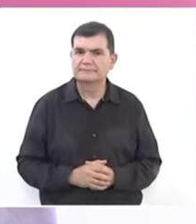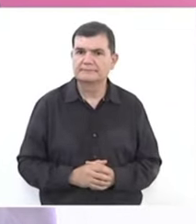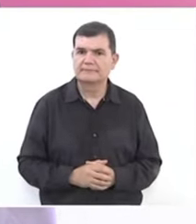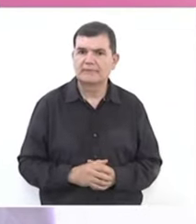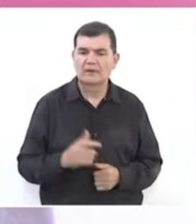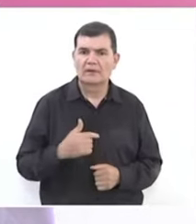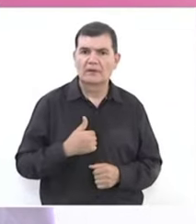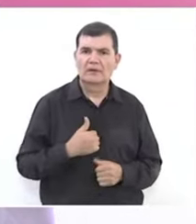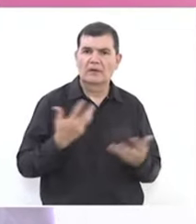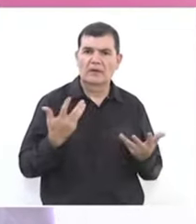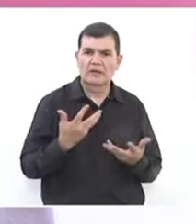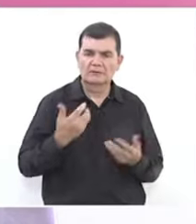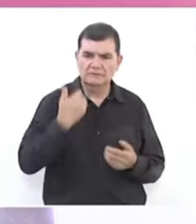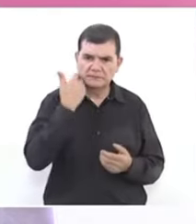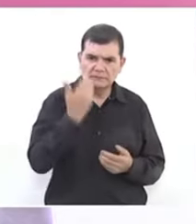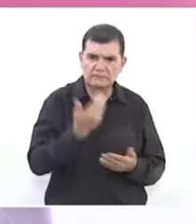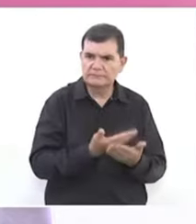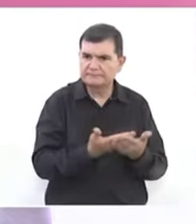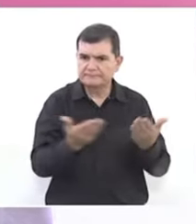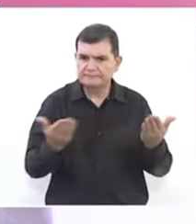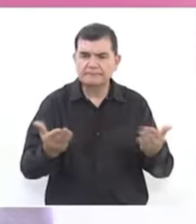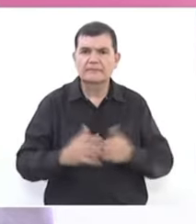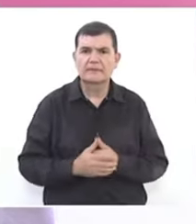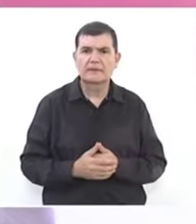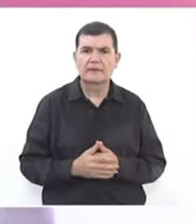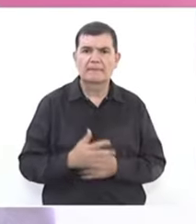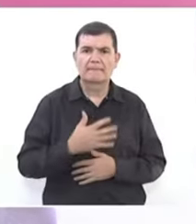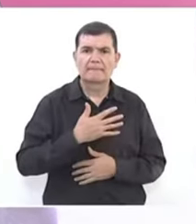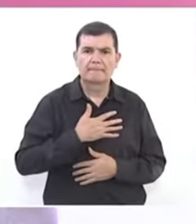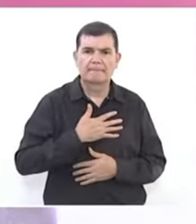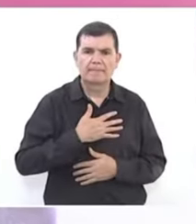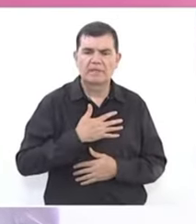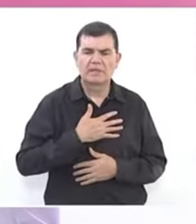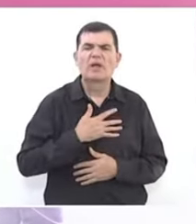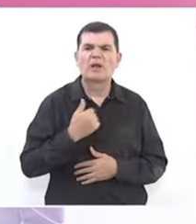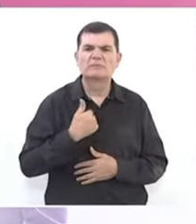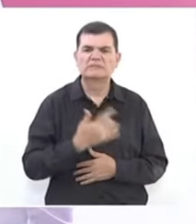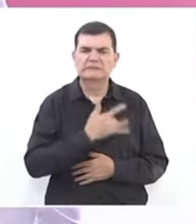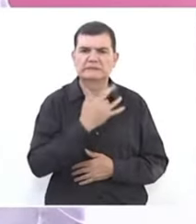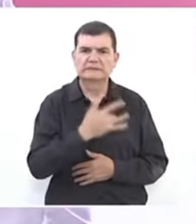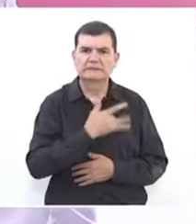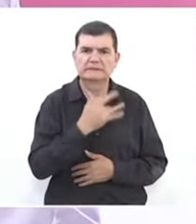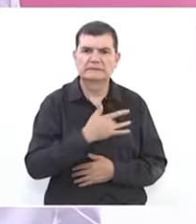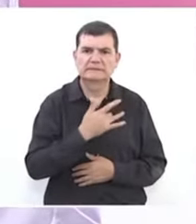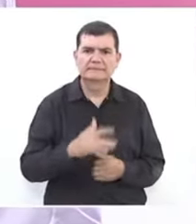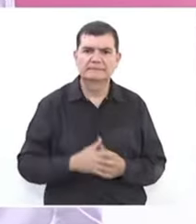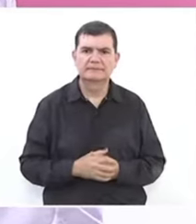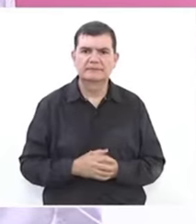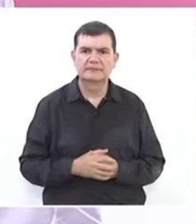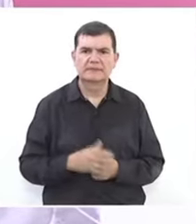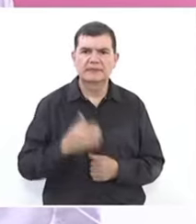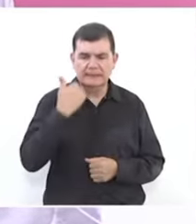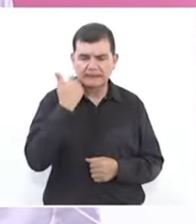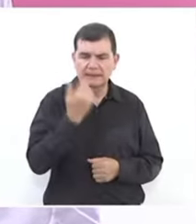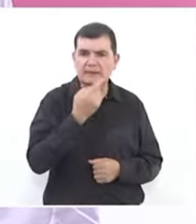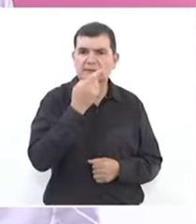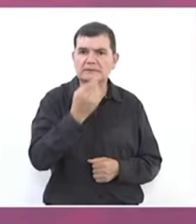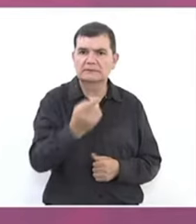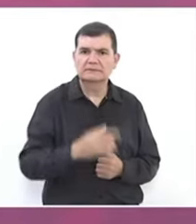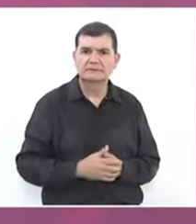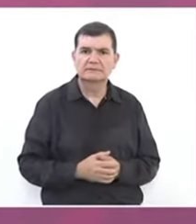quiero compartir con ustedes mi estado de ánimo. El estado de ánimo del presidente. Quiero decirles, una